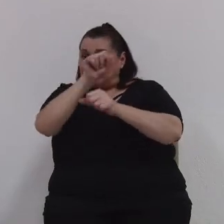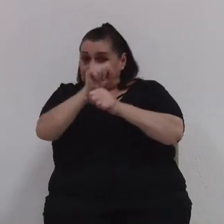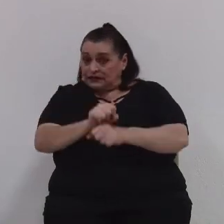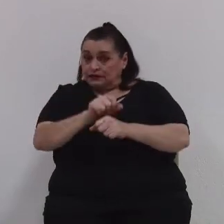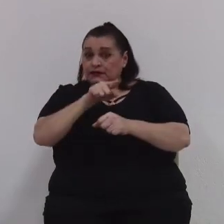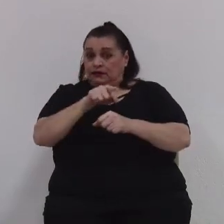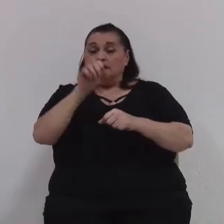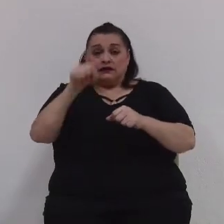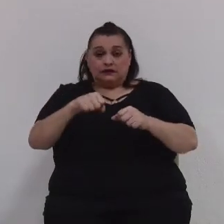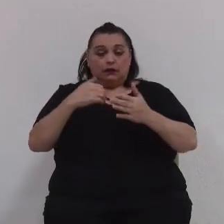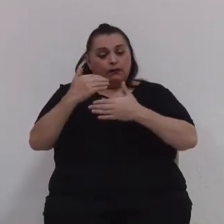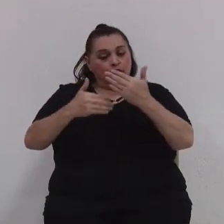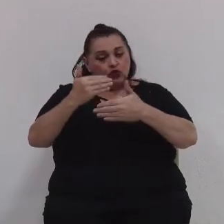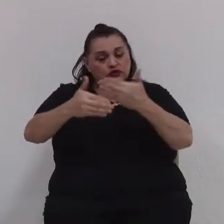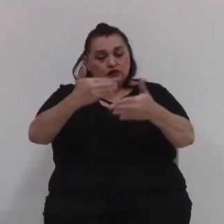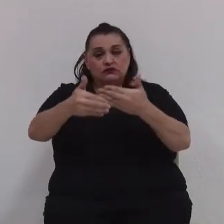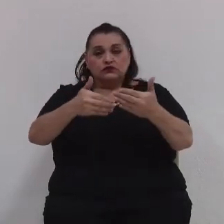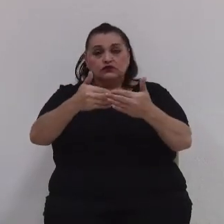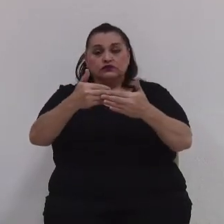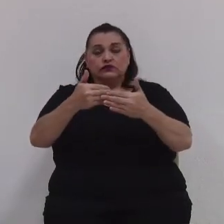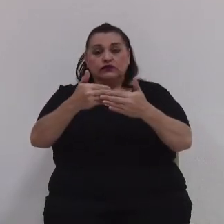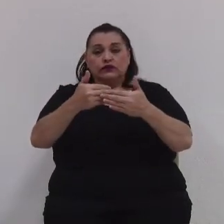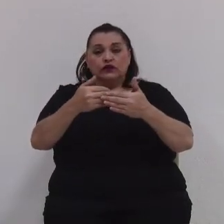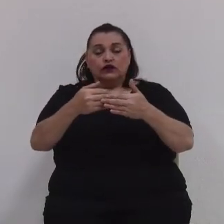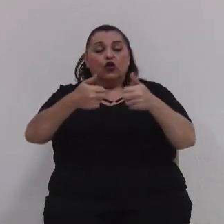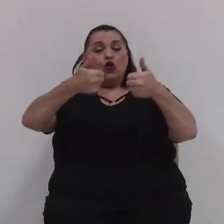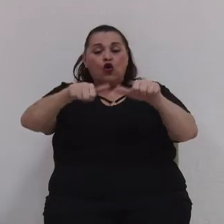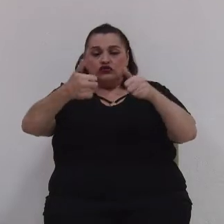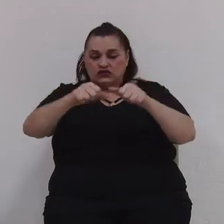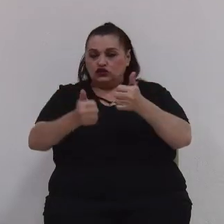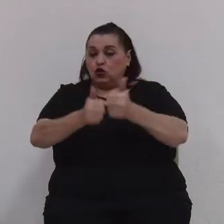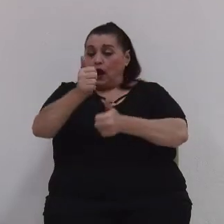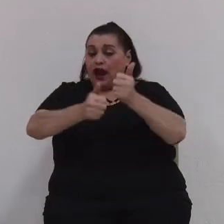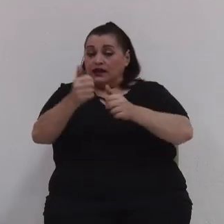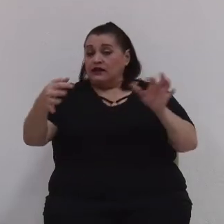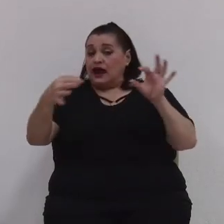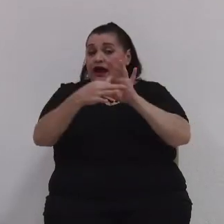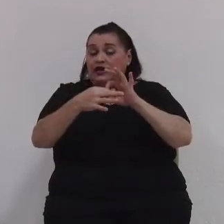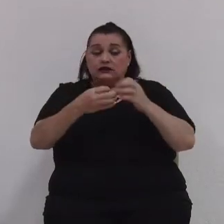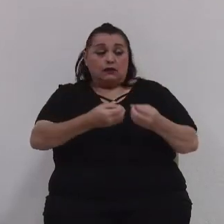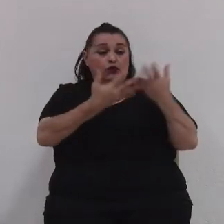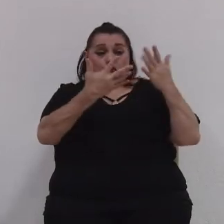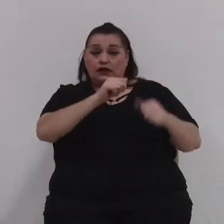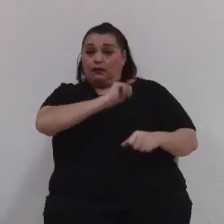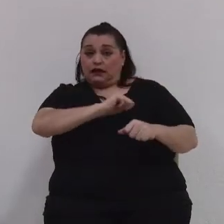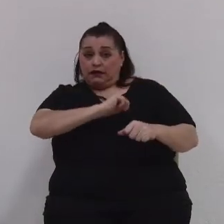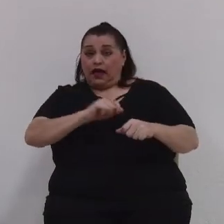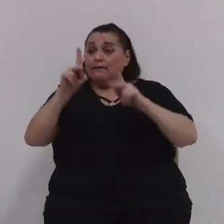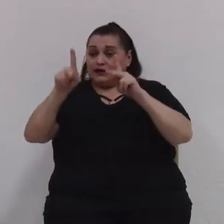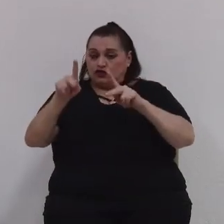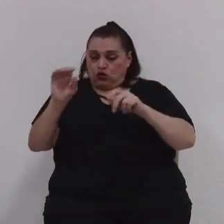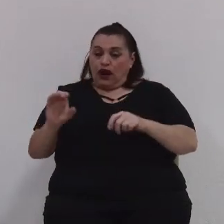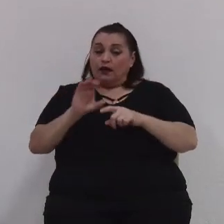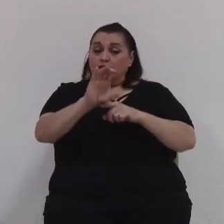típicamente procesos de concesión o alianza pública-privada, en donde la gente puede hacer la inversión y